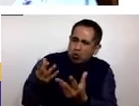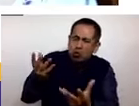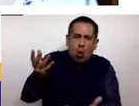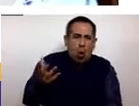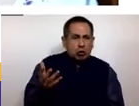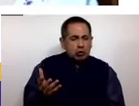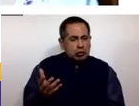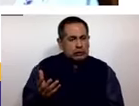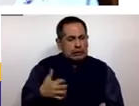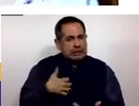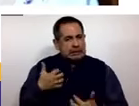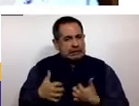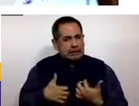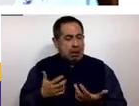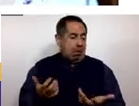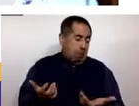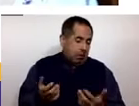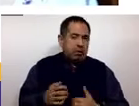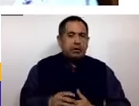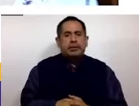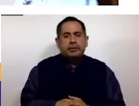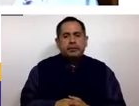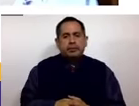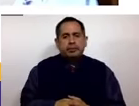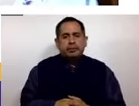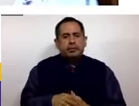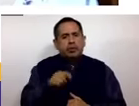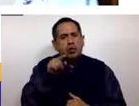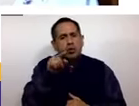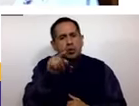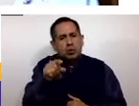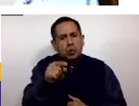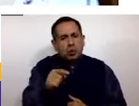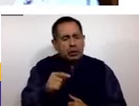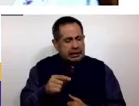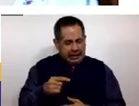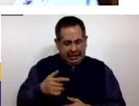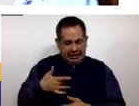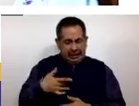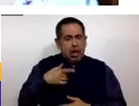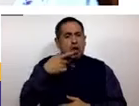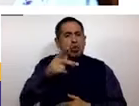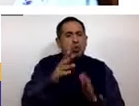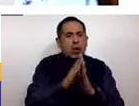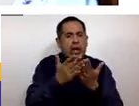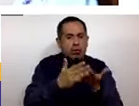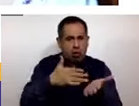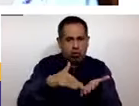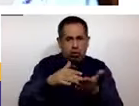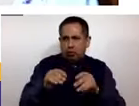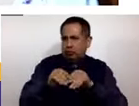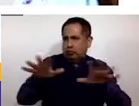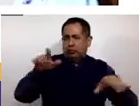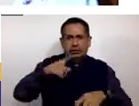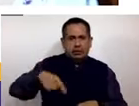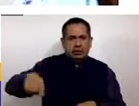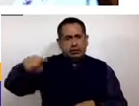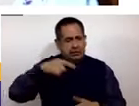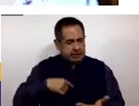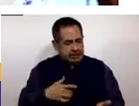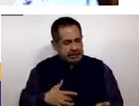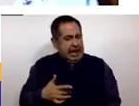números. ¿Qué sientes tú que deja tu libro al lector y a la